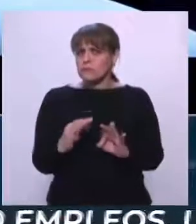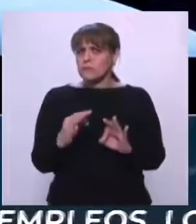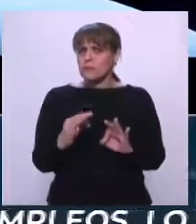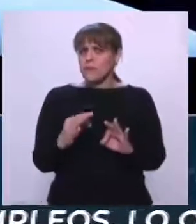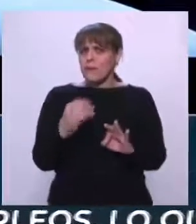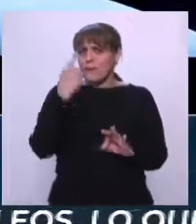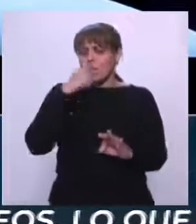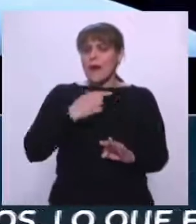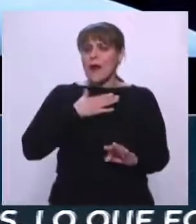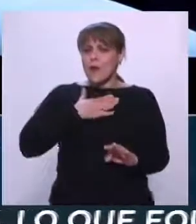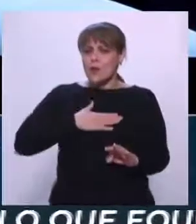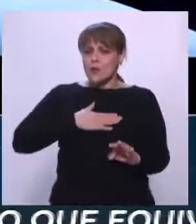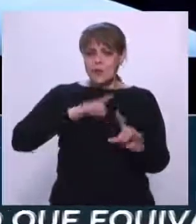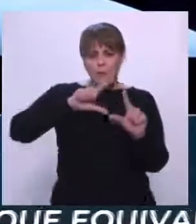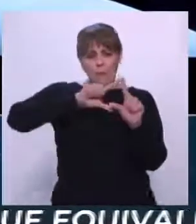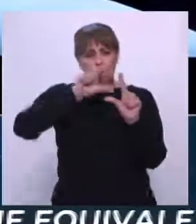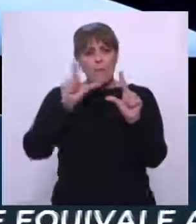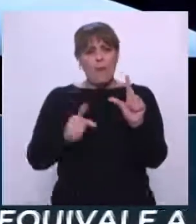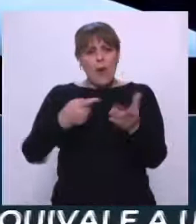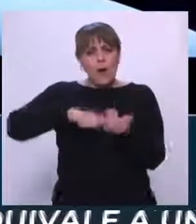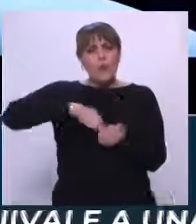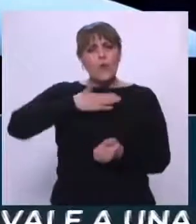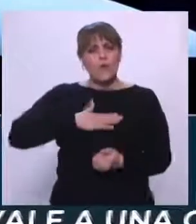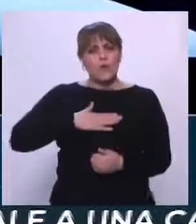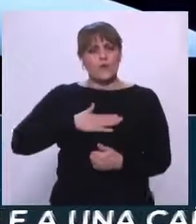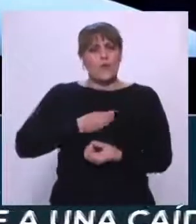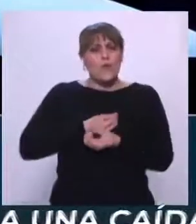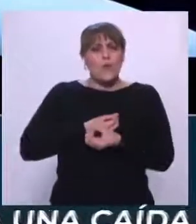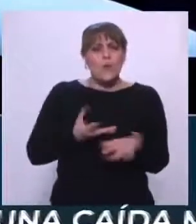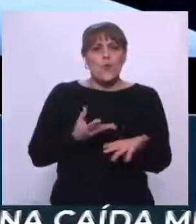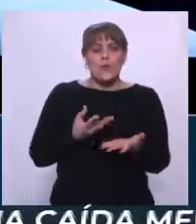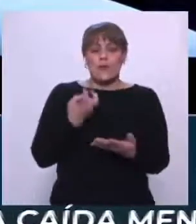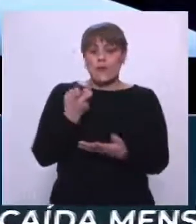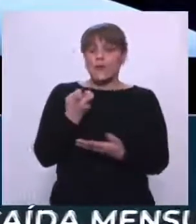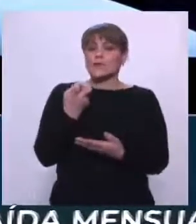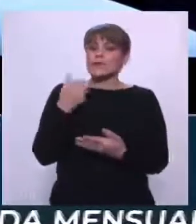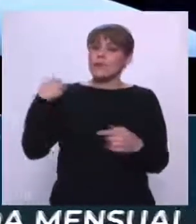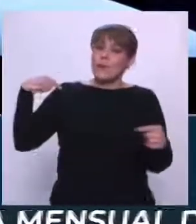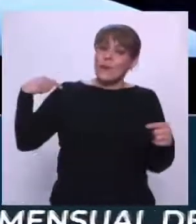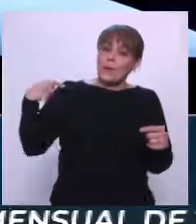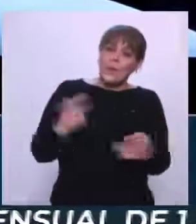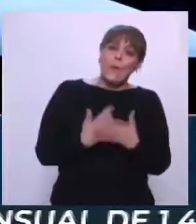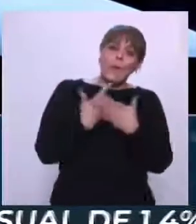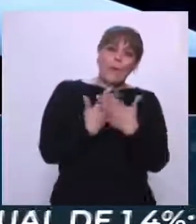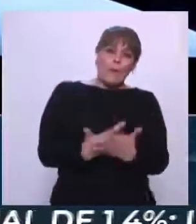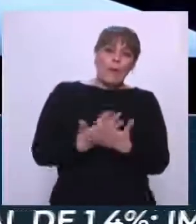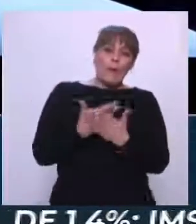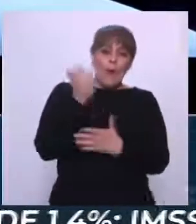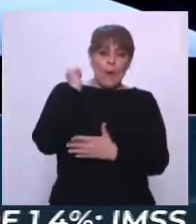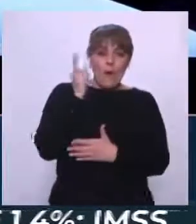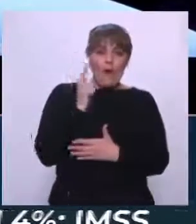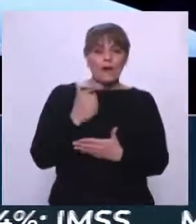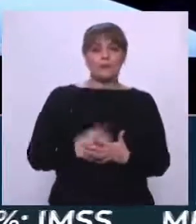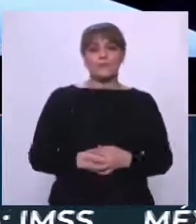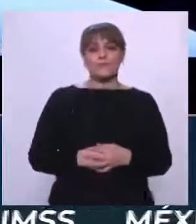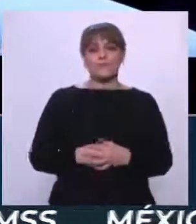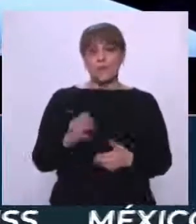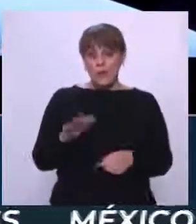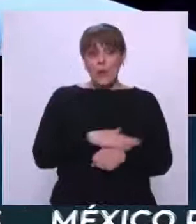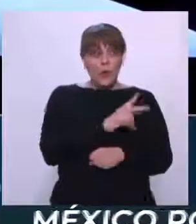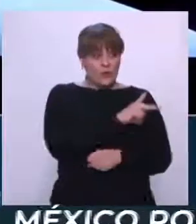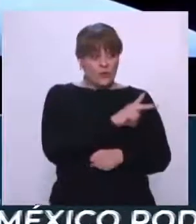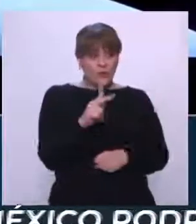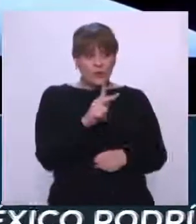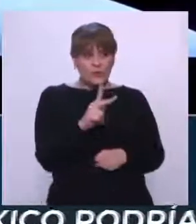haya justicia en este país que tanto se ha buscado por tanto tiempo, ¿no? Jonathan, bueno, pues por eso están tan enojados todos